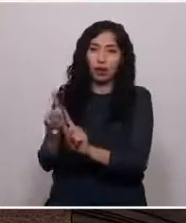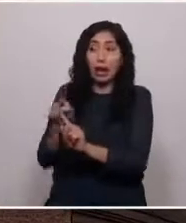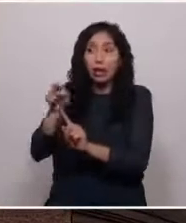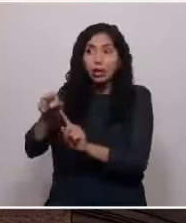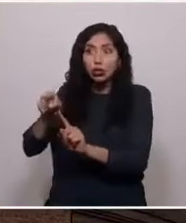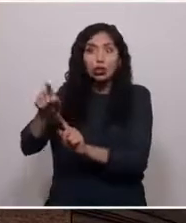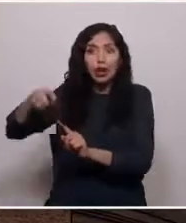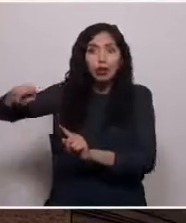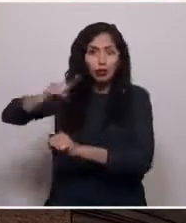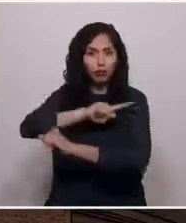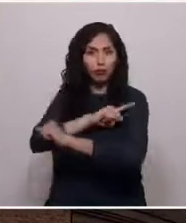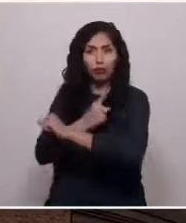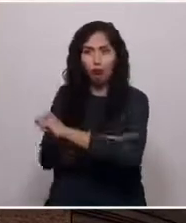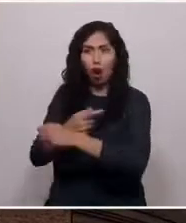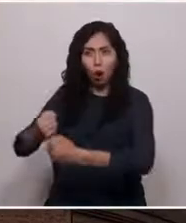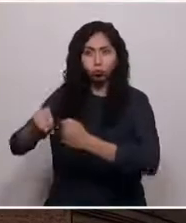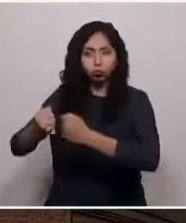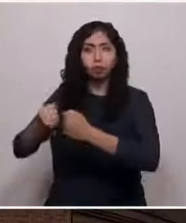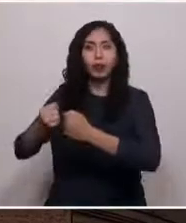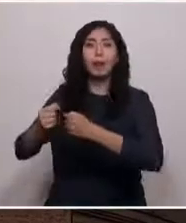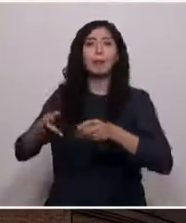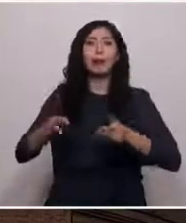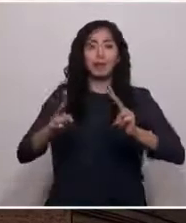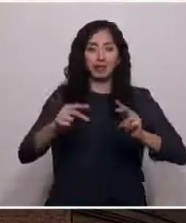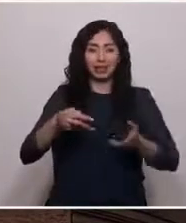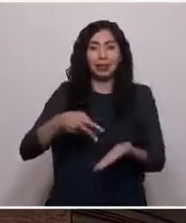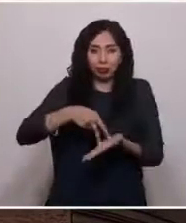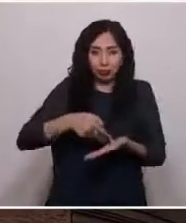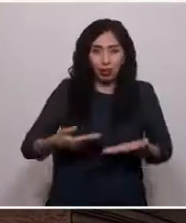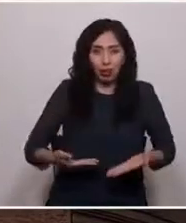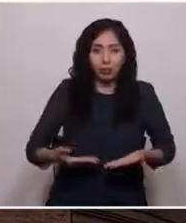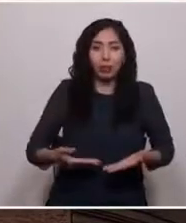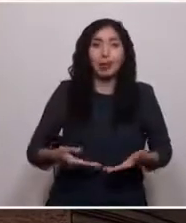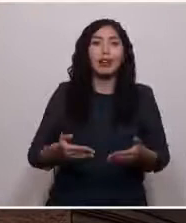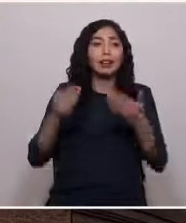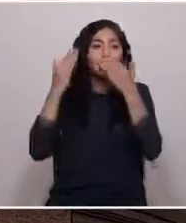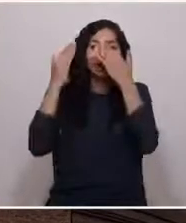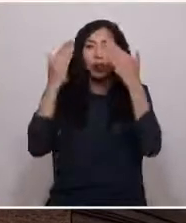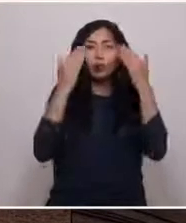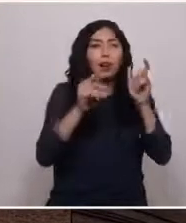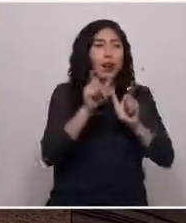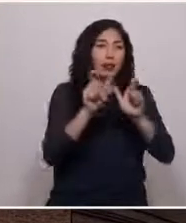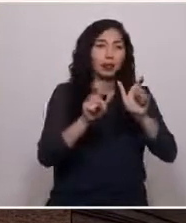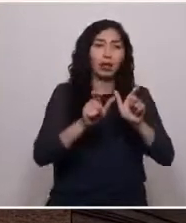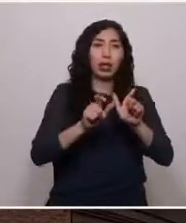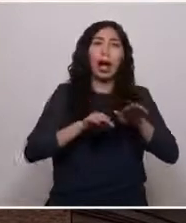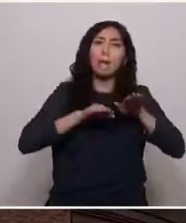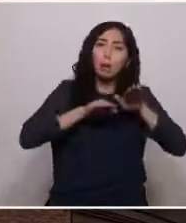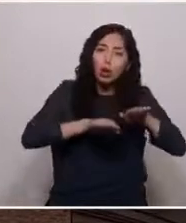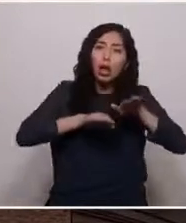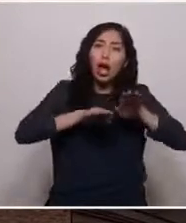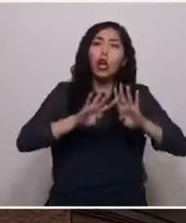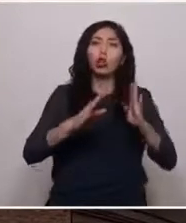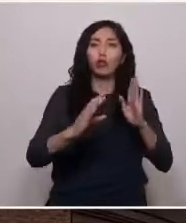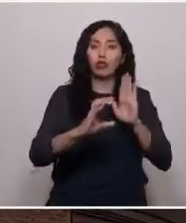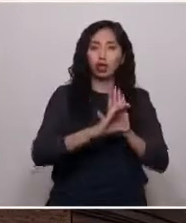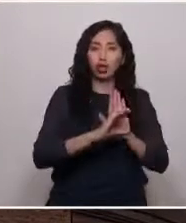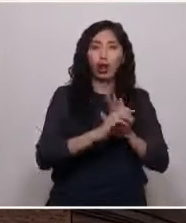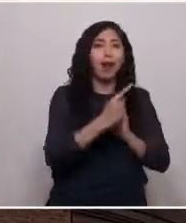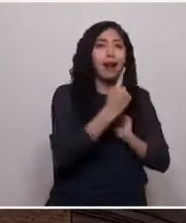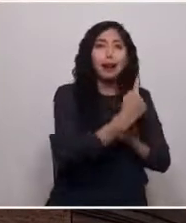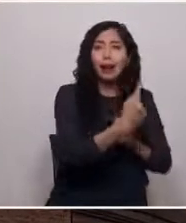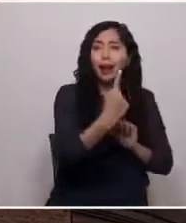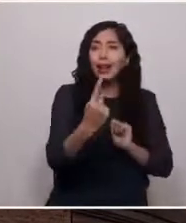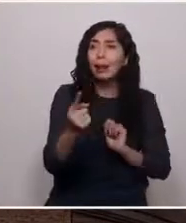esto habría sido posible saludar por supuesto a quienes facilitan apoyar la comprensión a cada constituyente